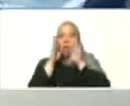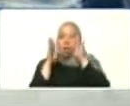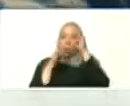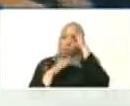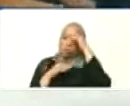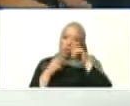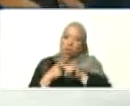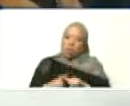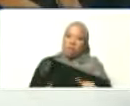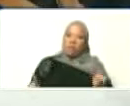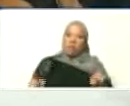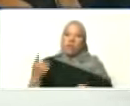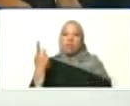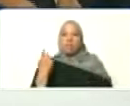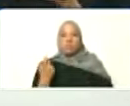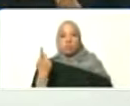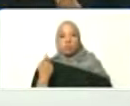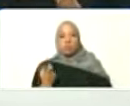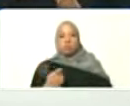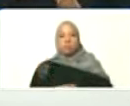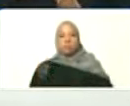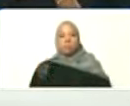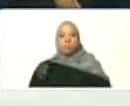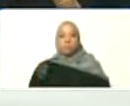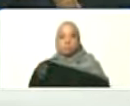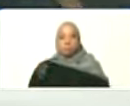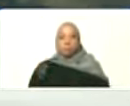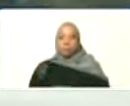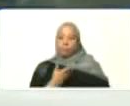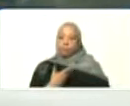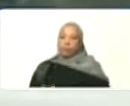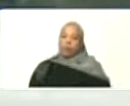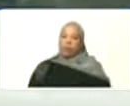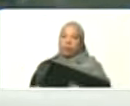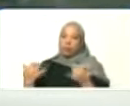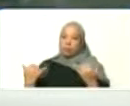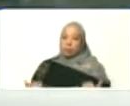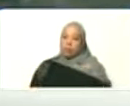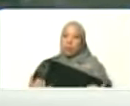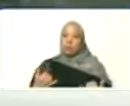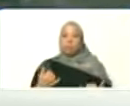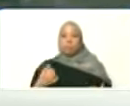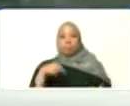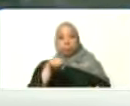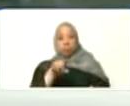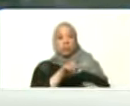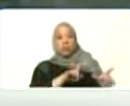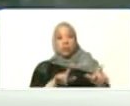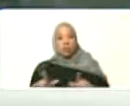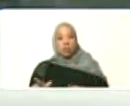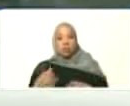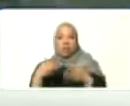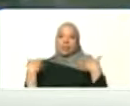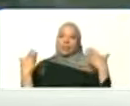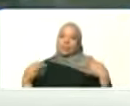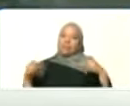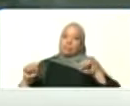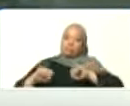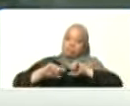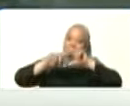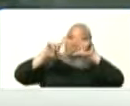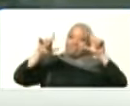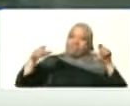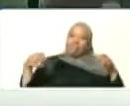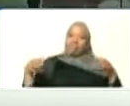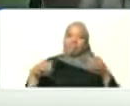distintas demandas que se consiguen en el diagnóstico, presidente. Bueno, desde acá, mi presidente, con este tremendo milagro de la